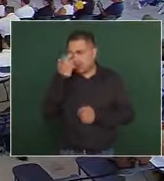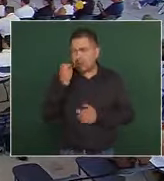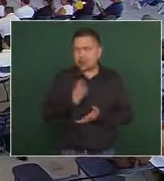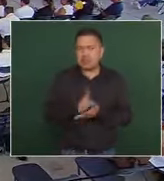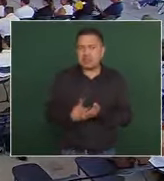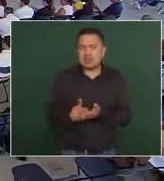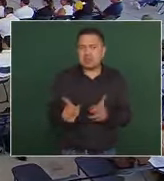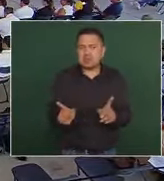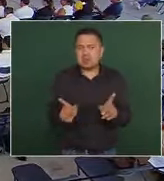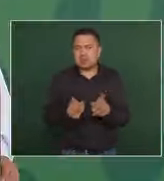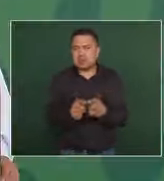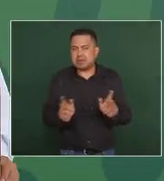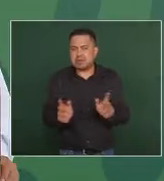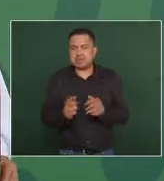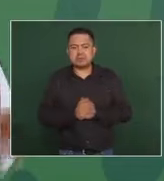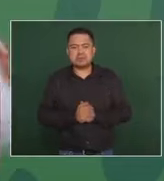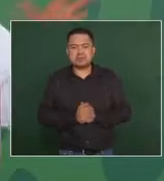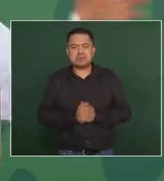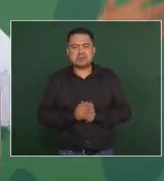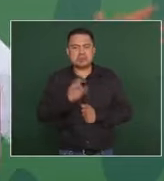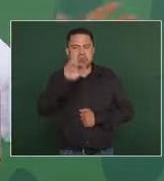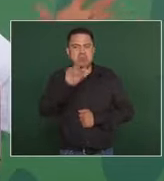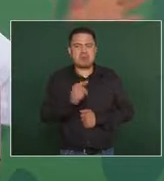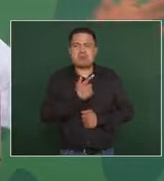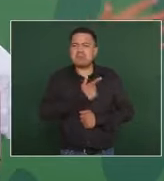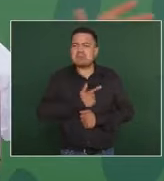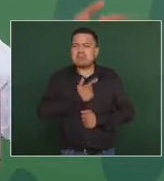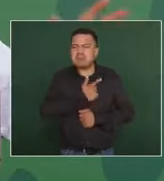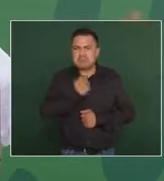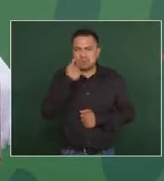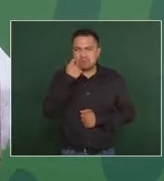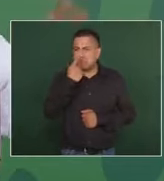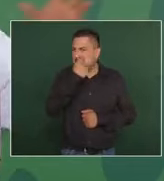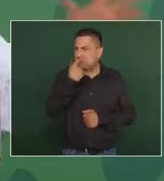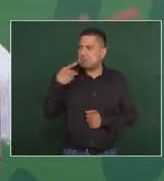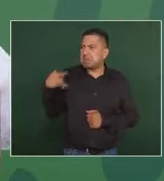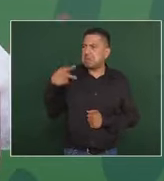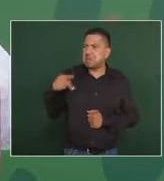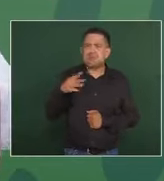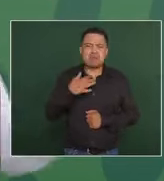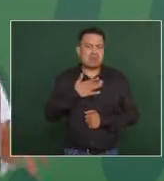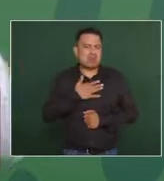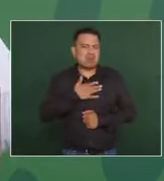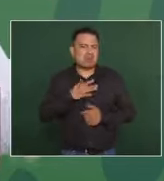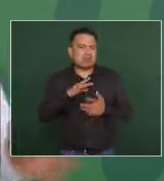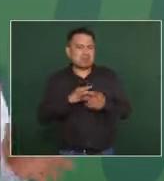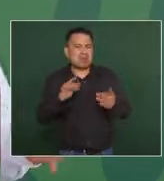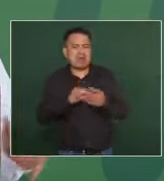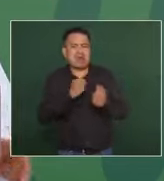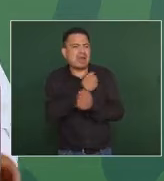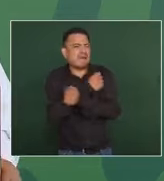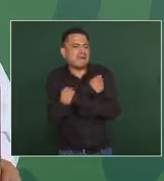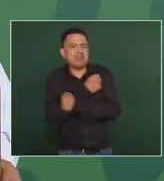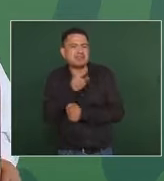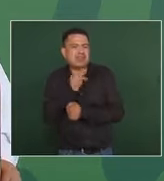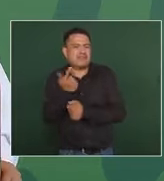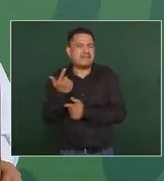derecho. No les guste, no les gusta que dije abrazos, no